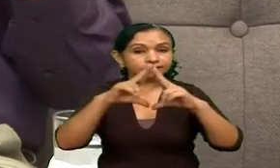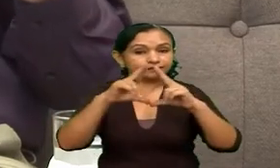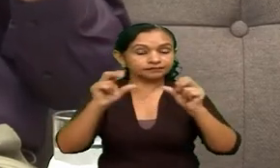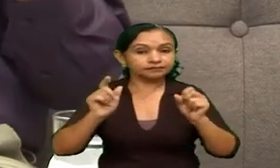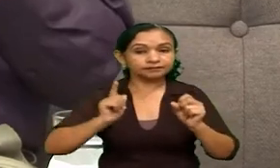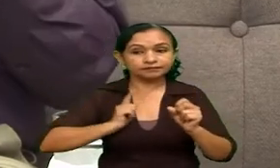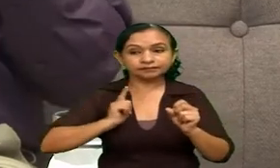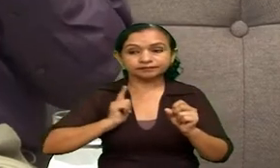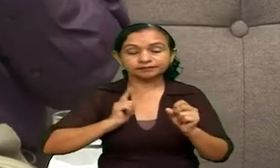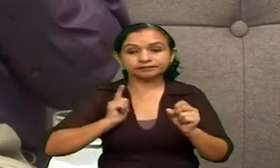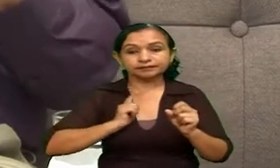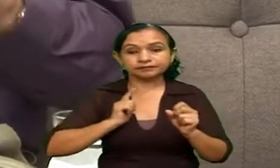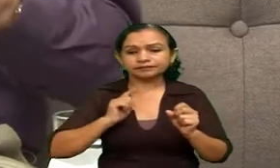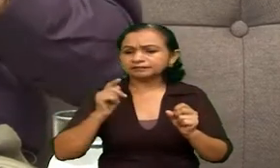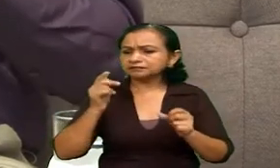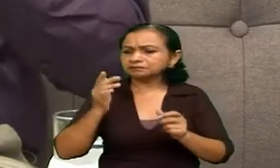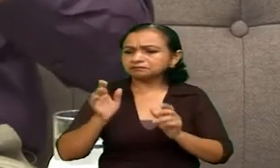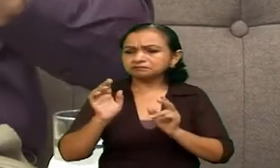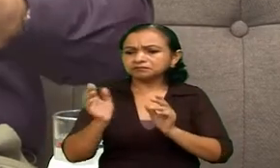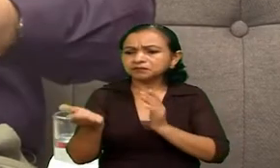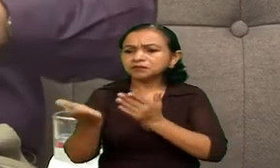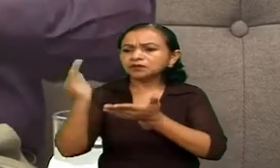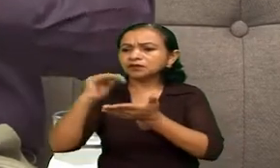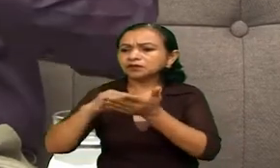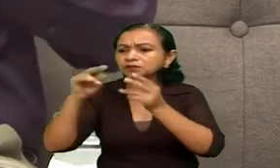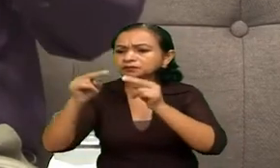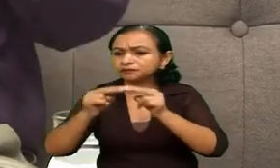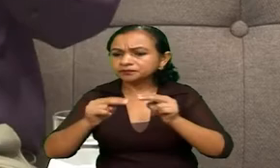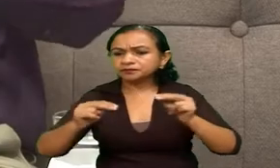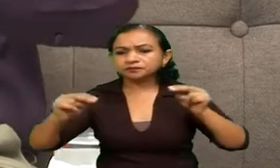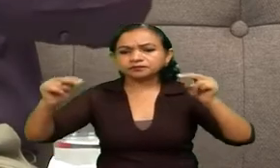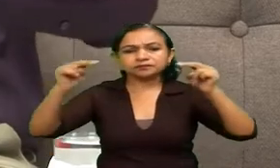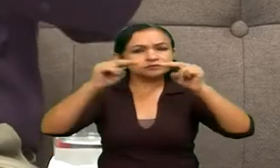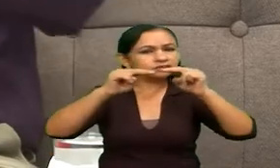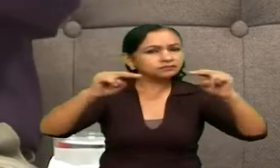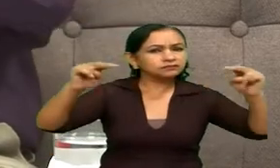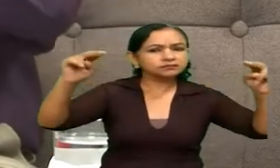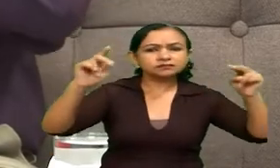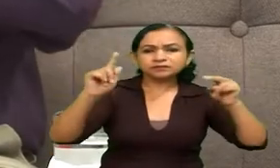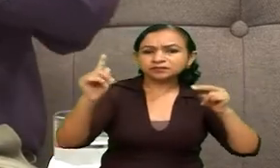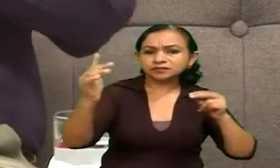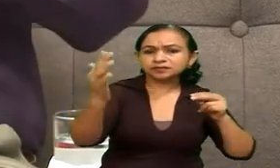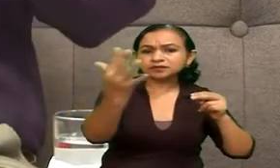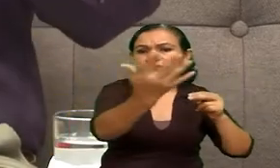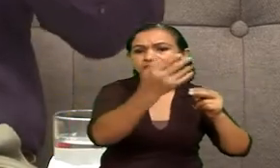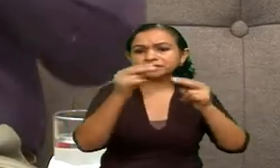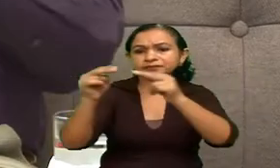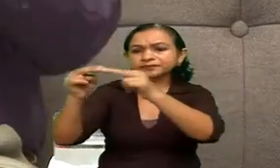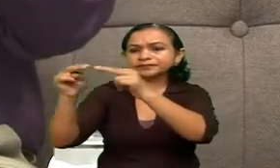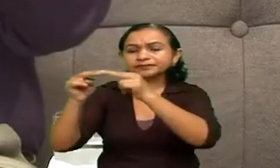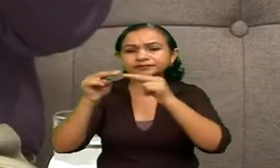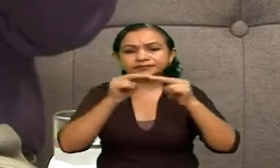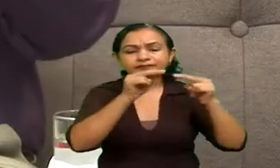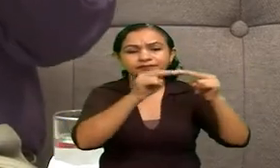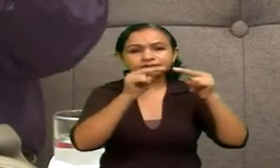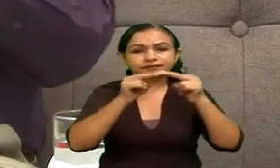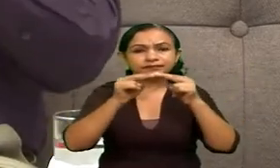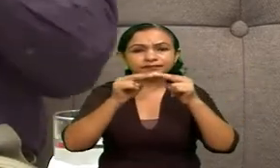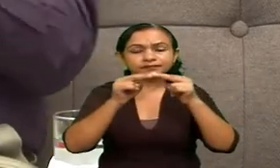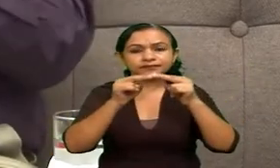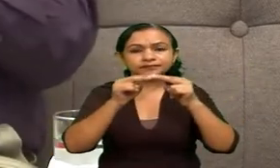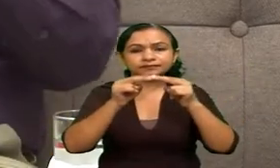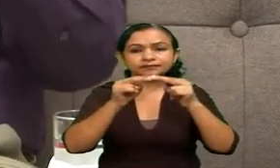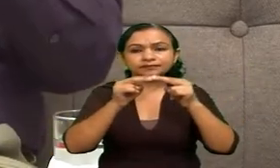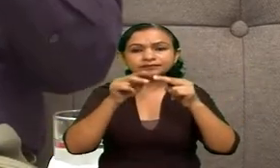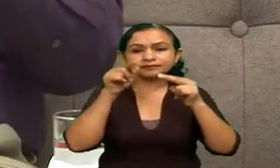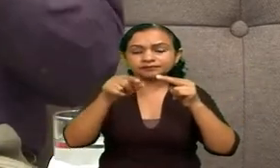pudimos recuperar sin ningún problema, porque todas las líneas, las subestaciones, toda esa gran cantidad de equipo, hay que evaluarlo de esta manera.